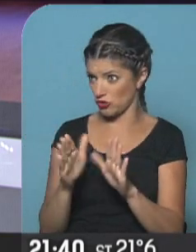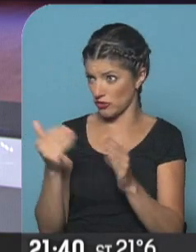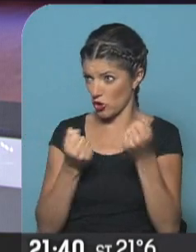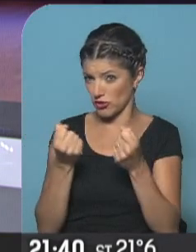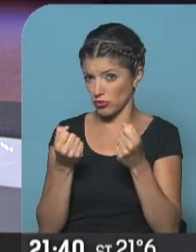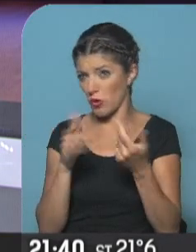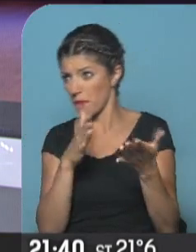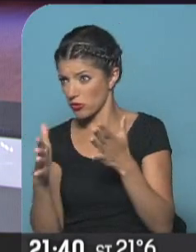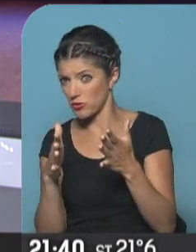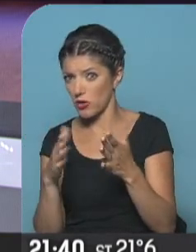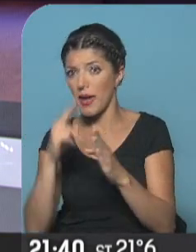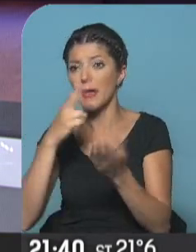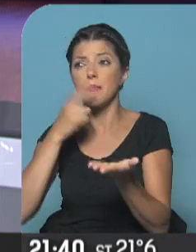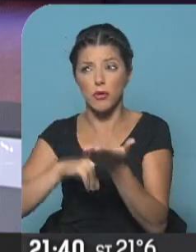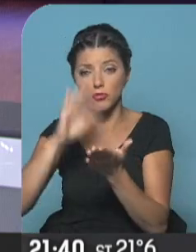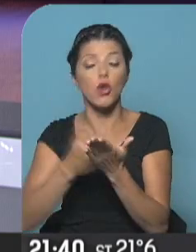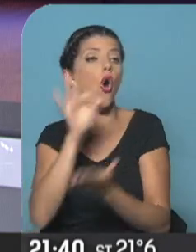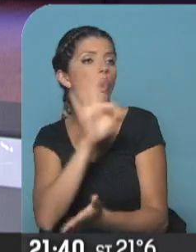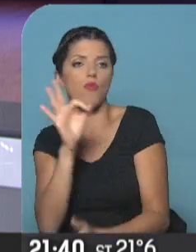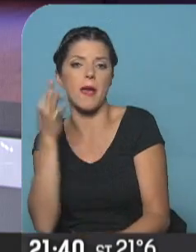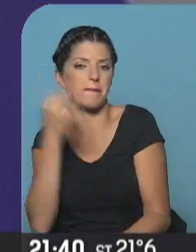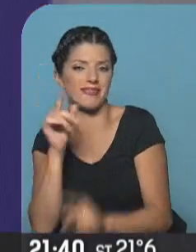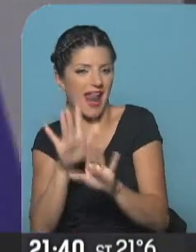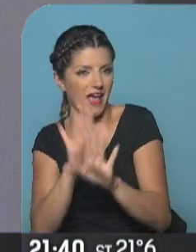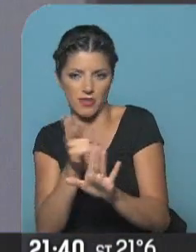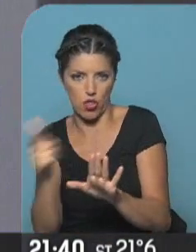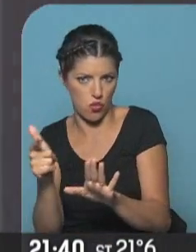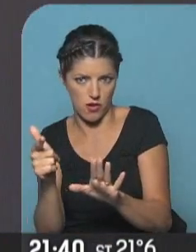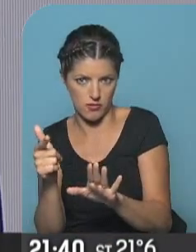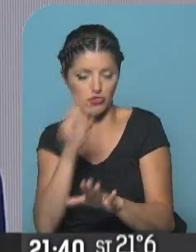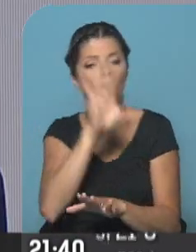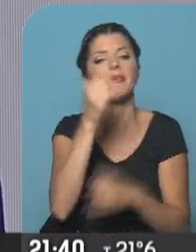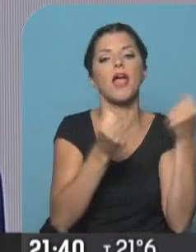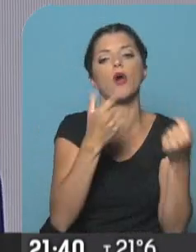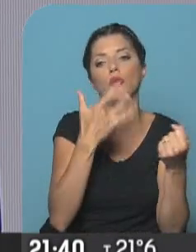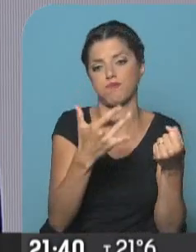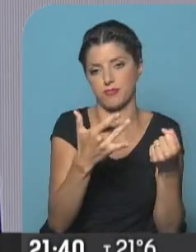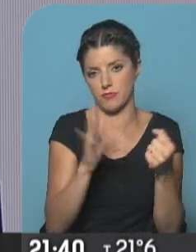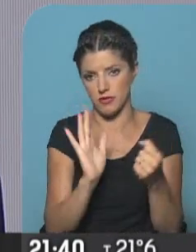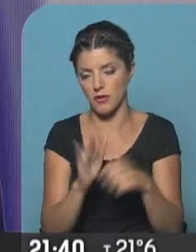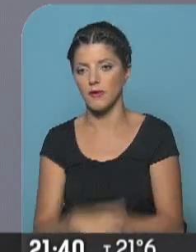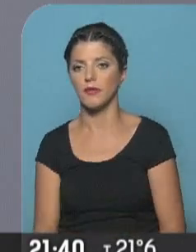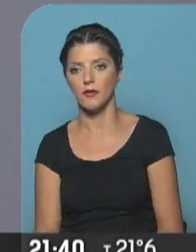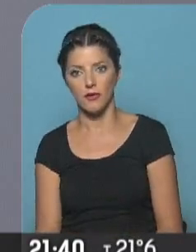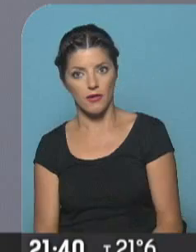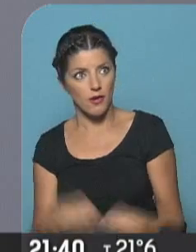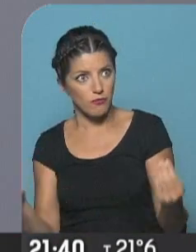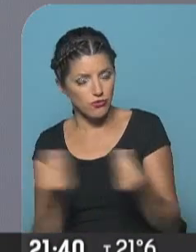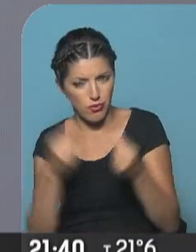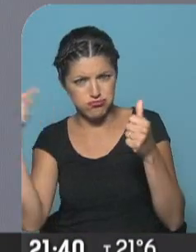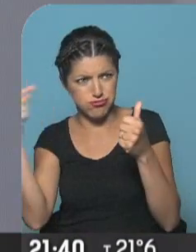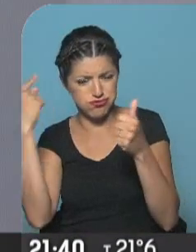abaraten los costos. Menos impuestos o ningún impuesto especial de este que se había adjudicado en su momento. Bueno, un ping-pong impresionante, Santiago. Sí,